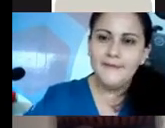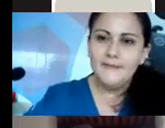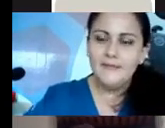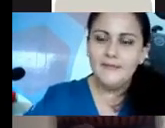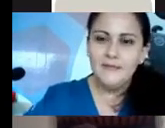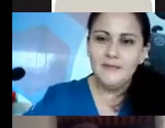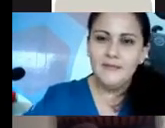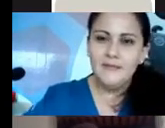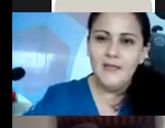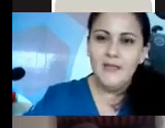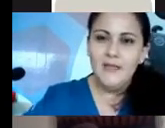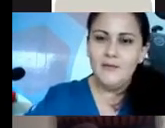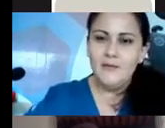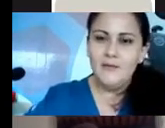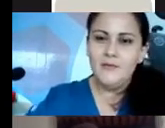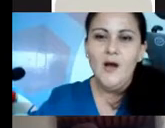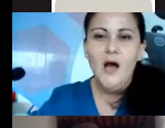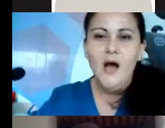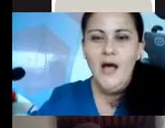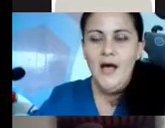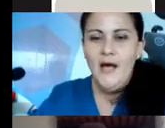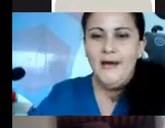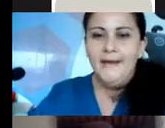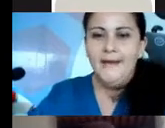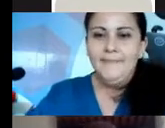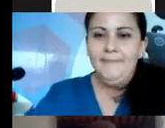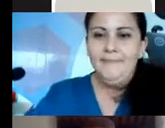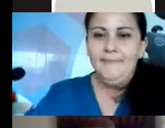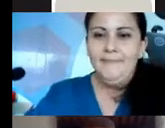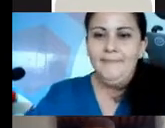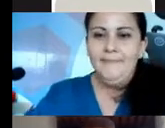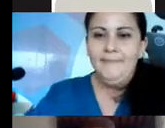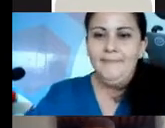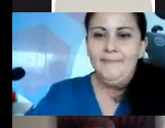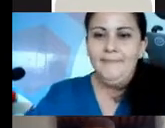esto 3 pulgadas de crecimiento de profundidad. Y para poder